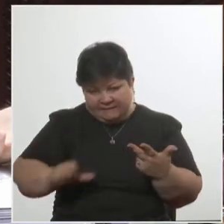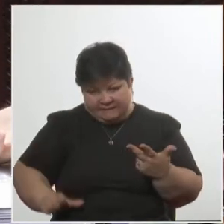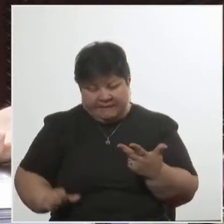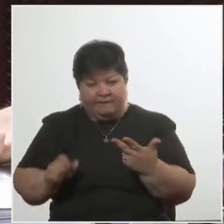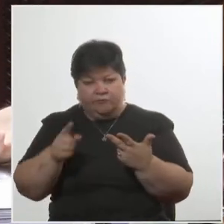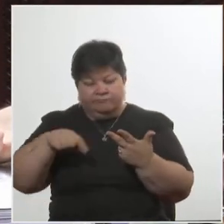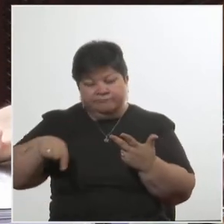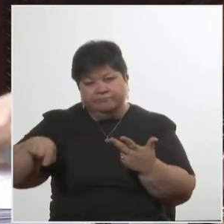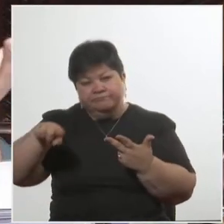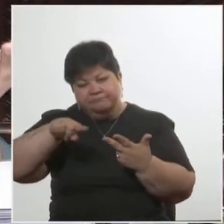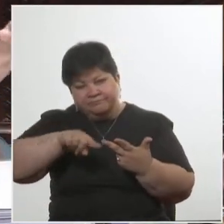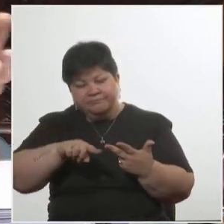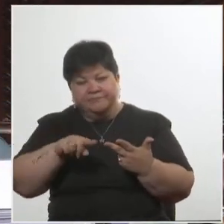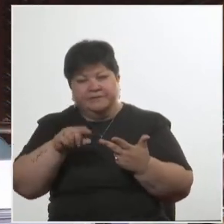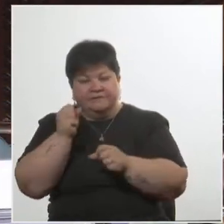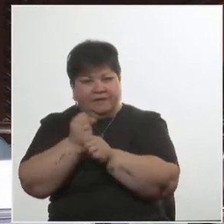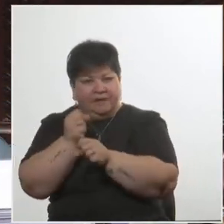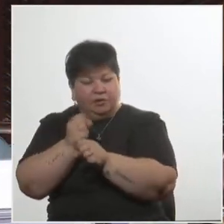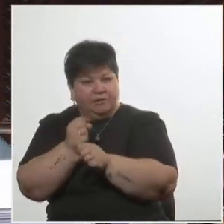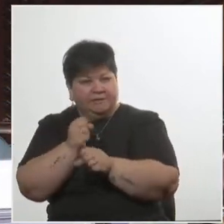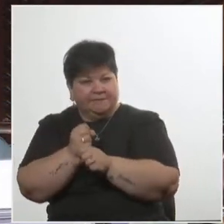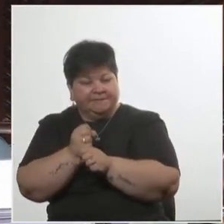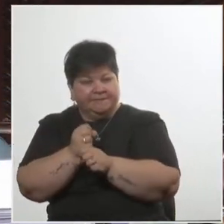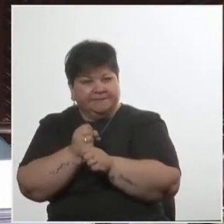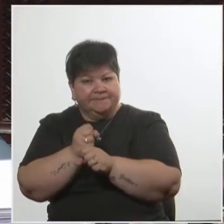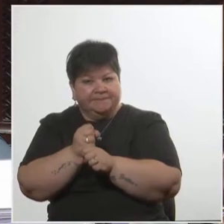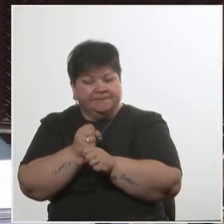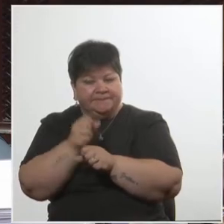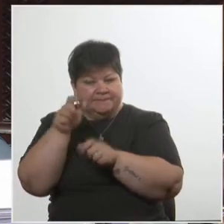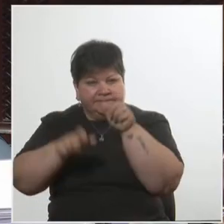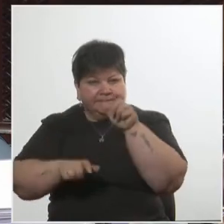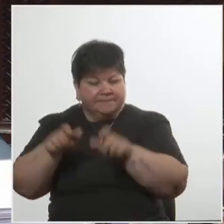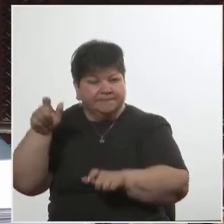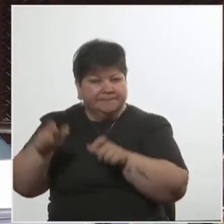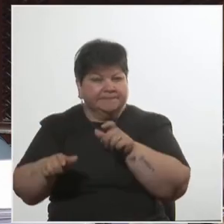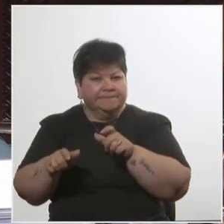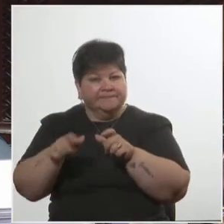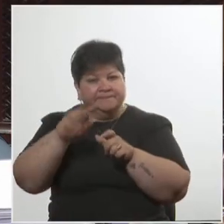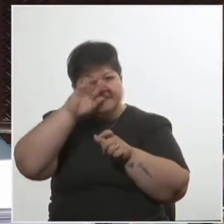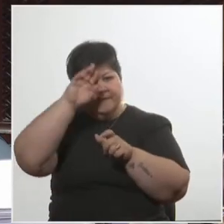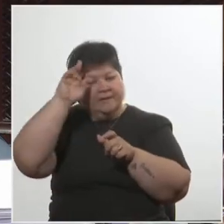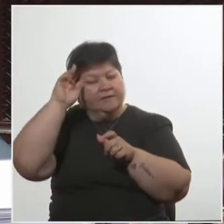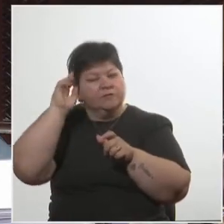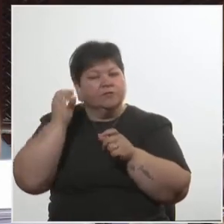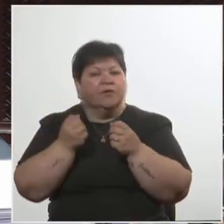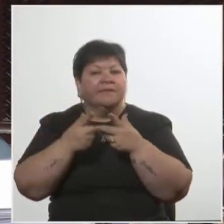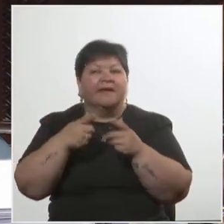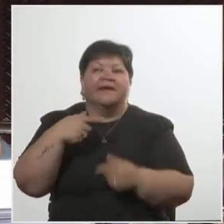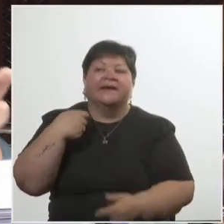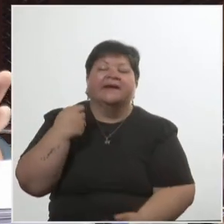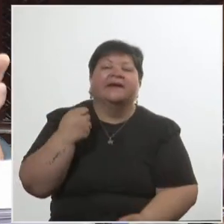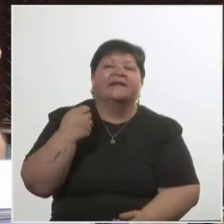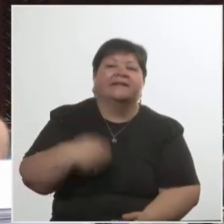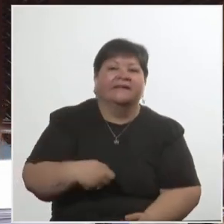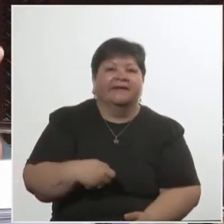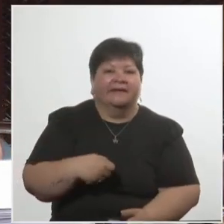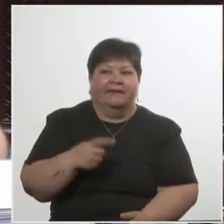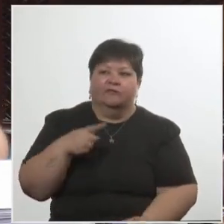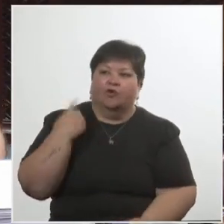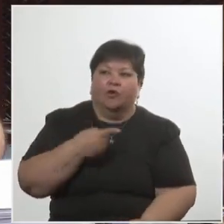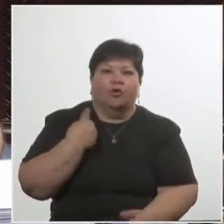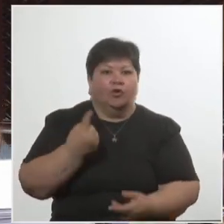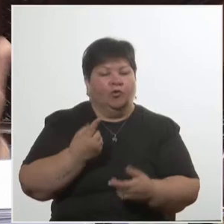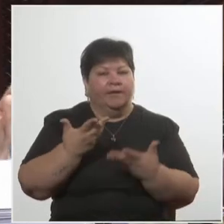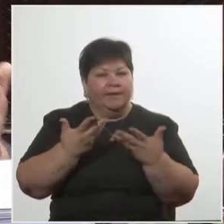proceso este a mí me parece que eso le daría de alguna manera garantías a todos que es lo que Todos queremos hacer Todos